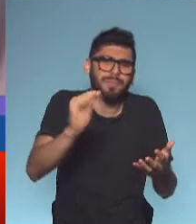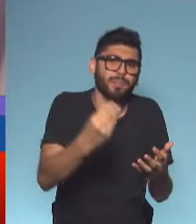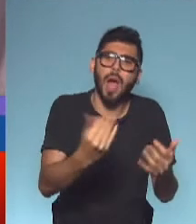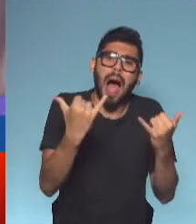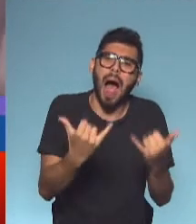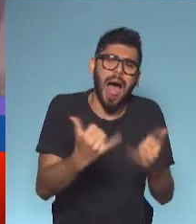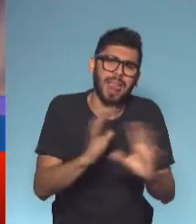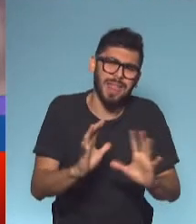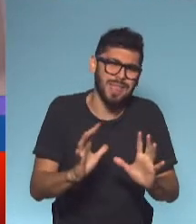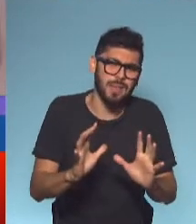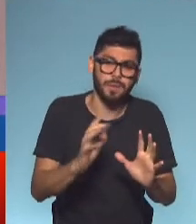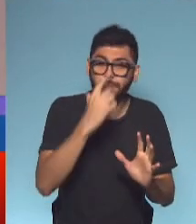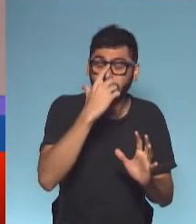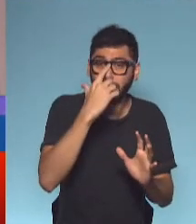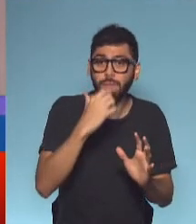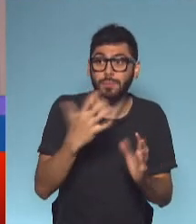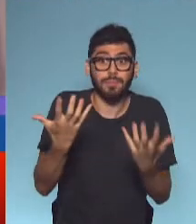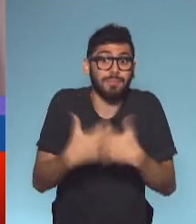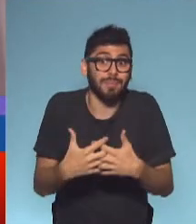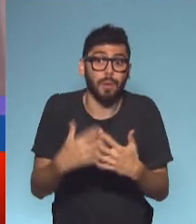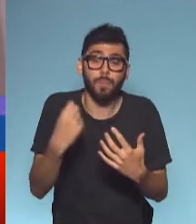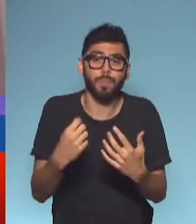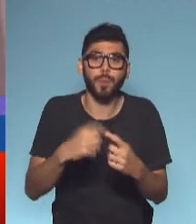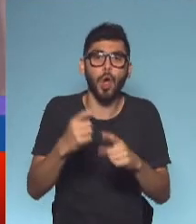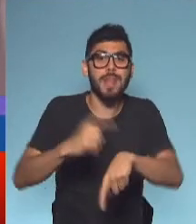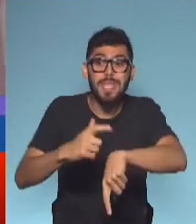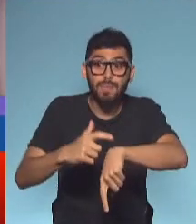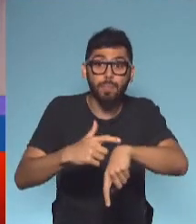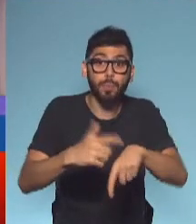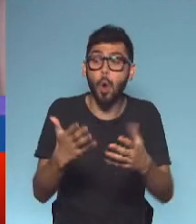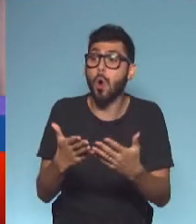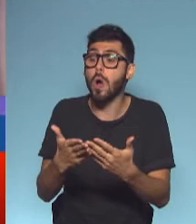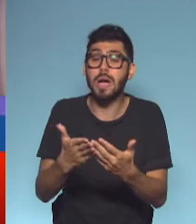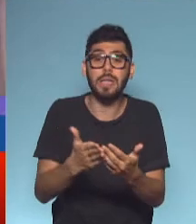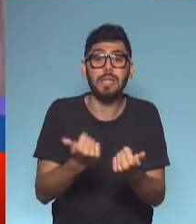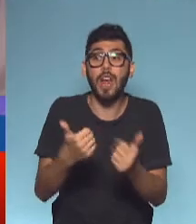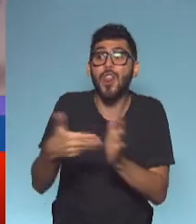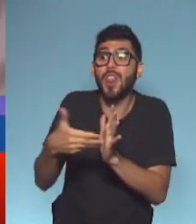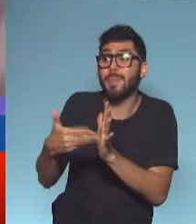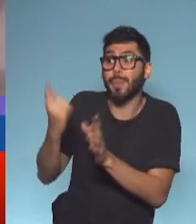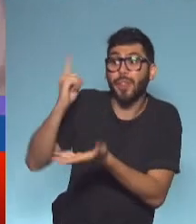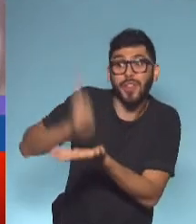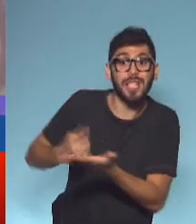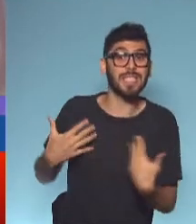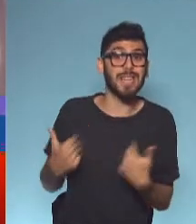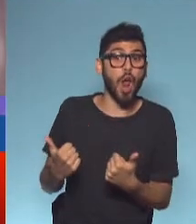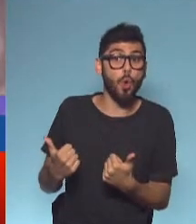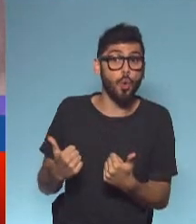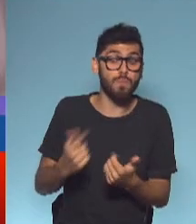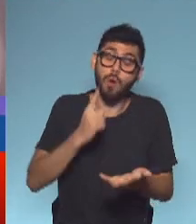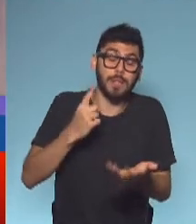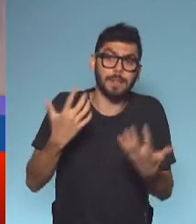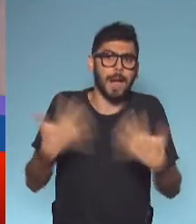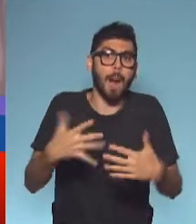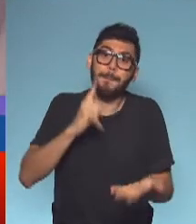tres tiempos. El tiempo de la urgencia, de la inmediatez, de las medidas sanitarias que se toman para cada periodo. El tiempo de la transición, a